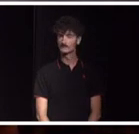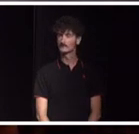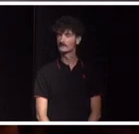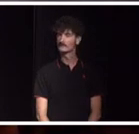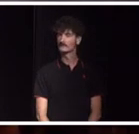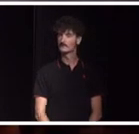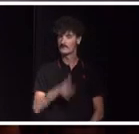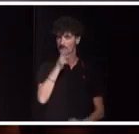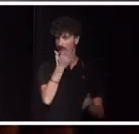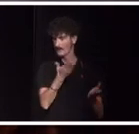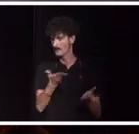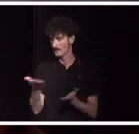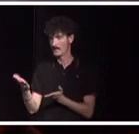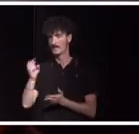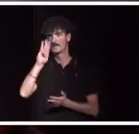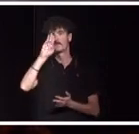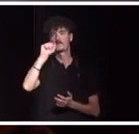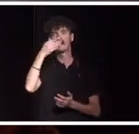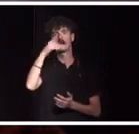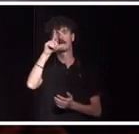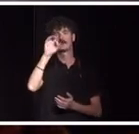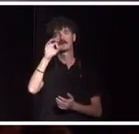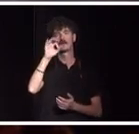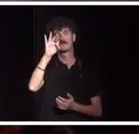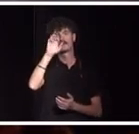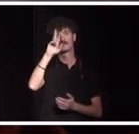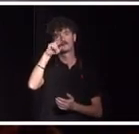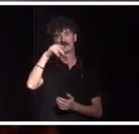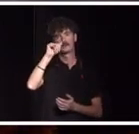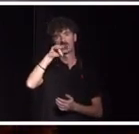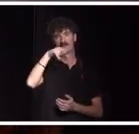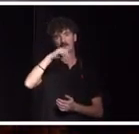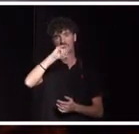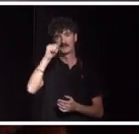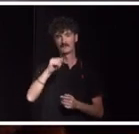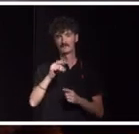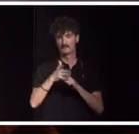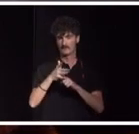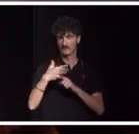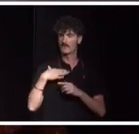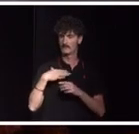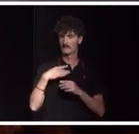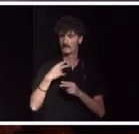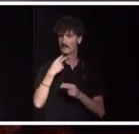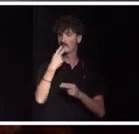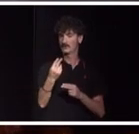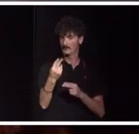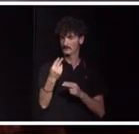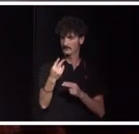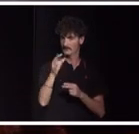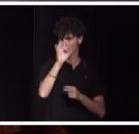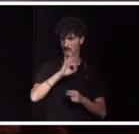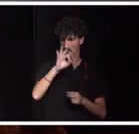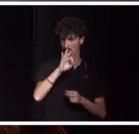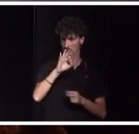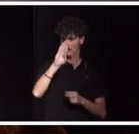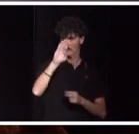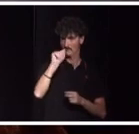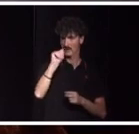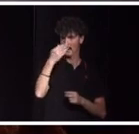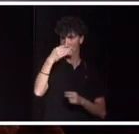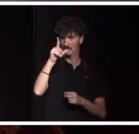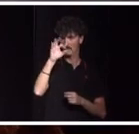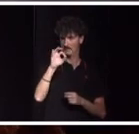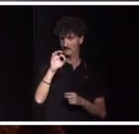Y doy paso a Pablo. Pablo Fernández es diputado y portavoz de Podemos. Y Pablo, además, es el